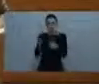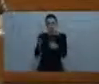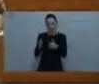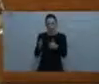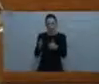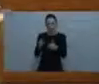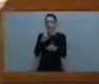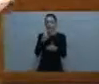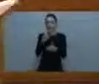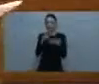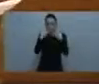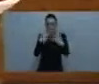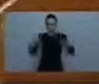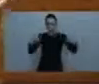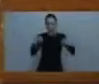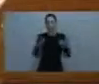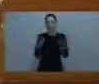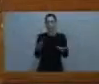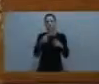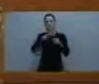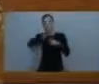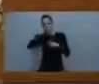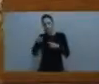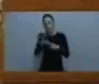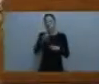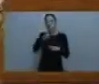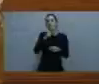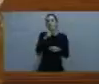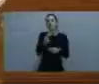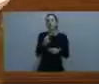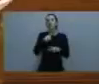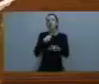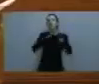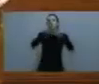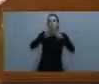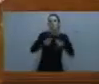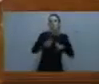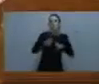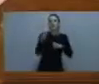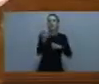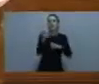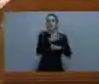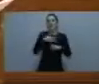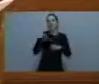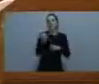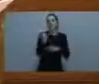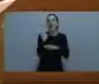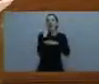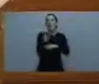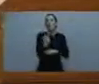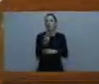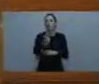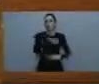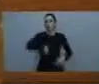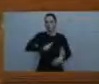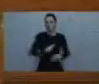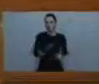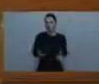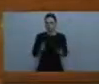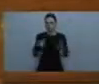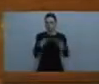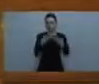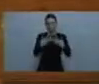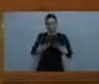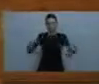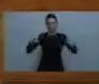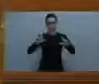entre otras cosas, yo voy a buscar el apoyo de Podemos. Basándonos en dicha afirmación, ¿puede